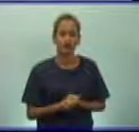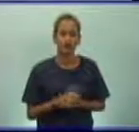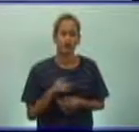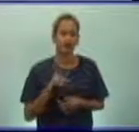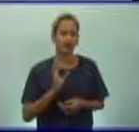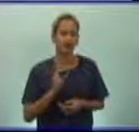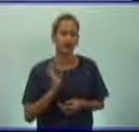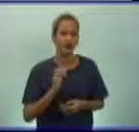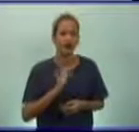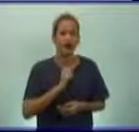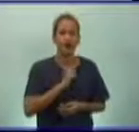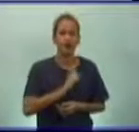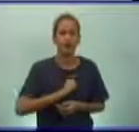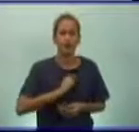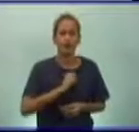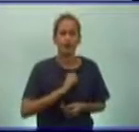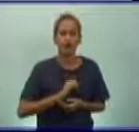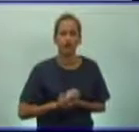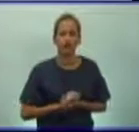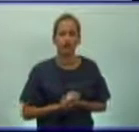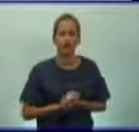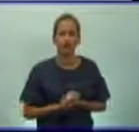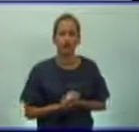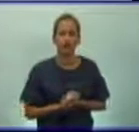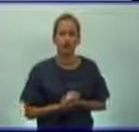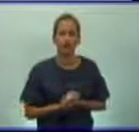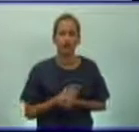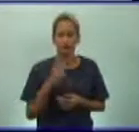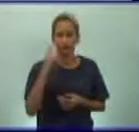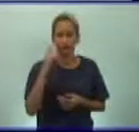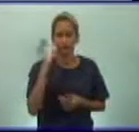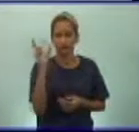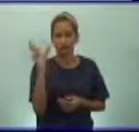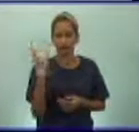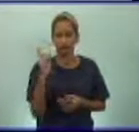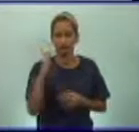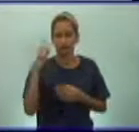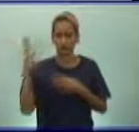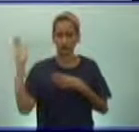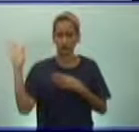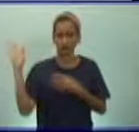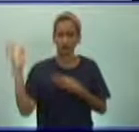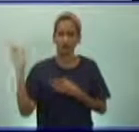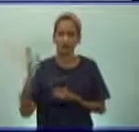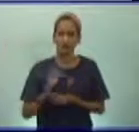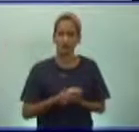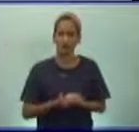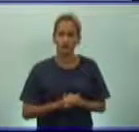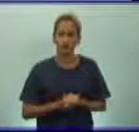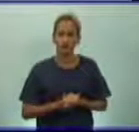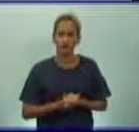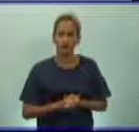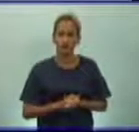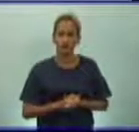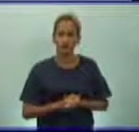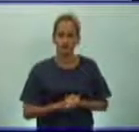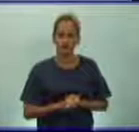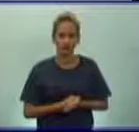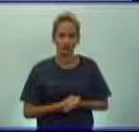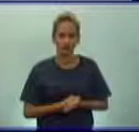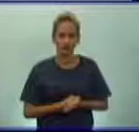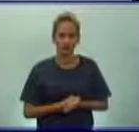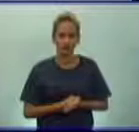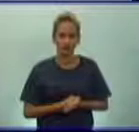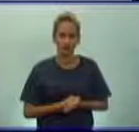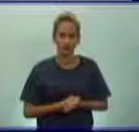Celia significa amor, ternura, consagración, delicadeza, sensibilidad. Les